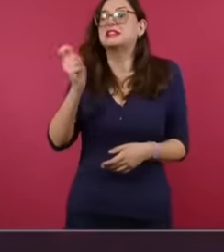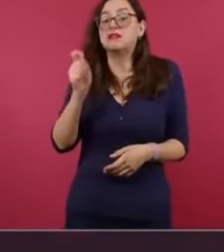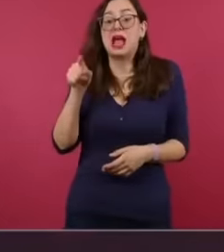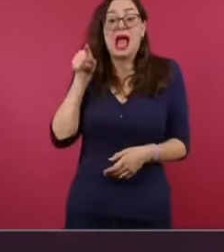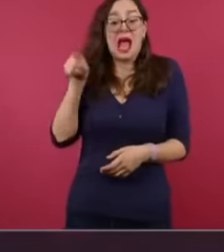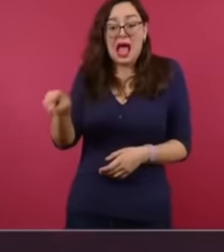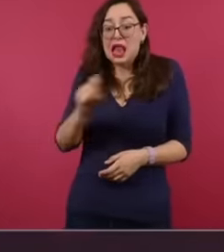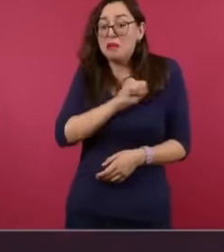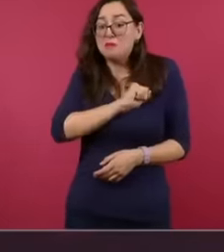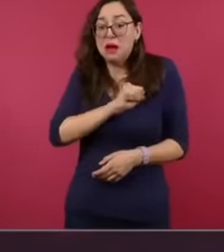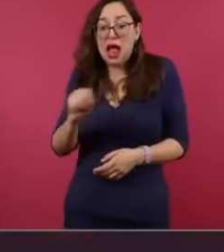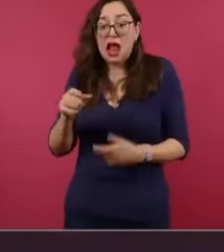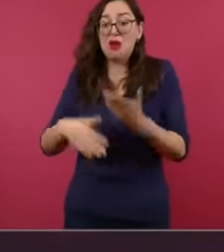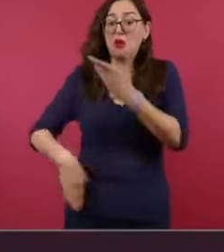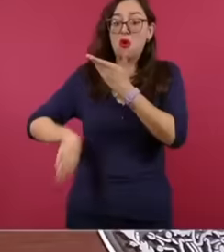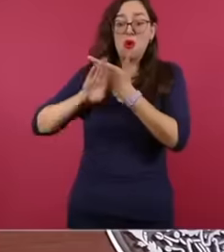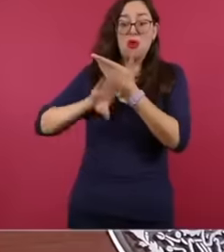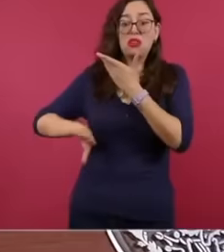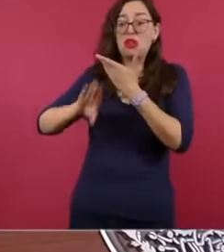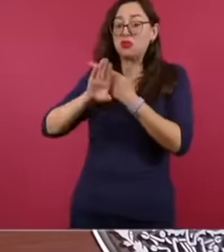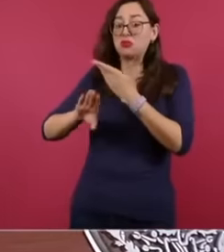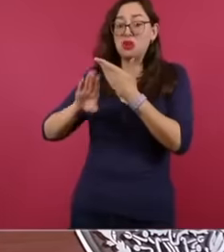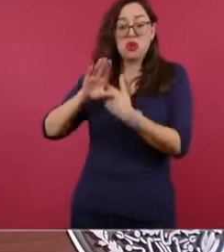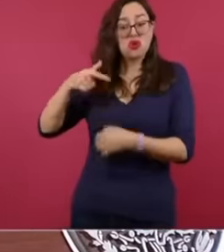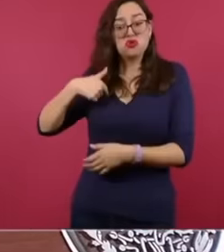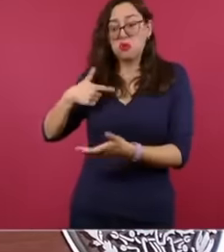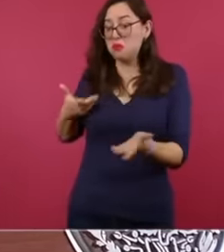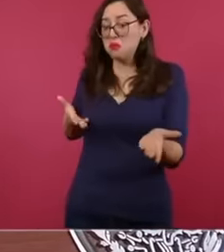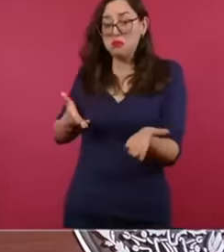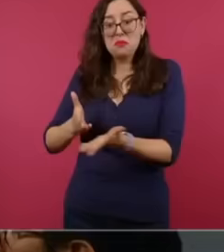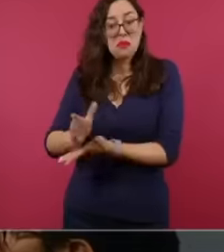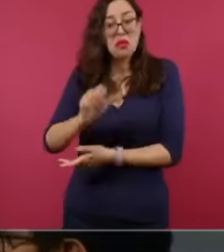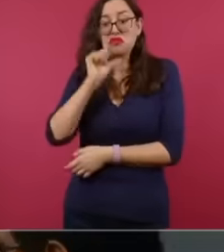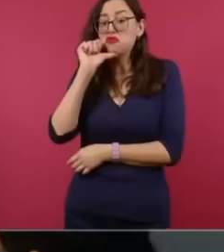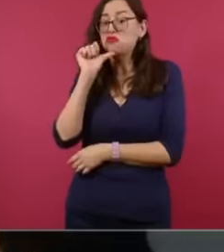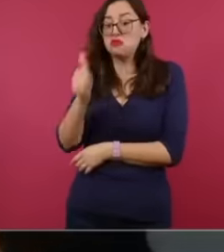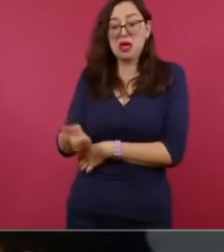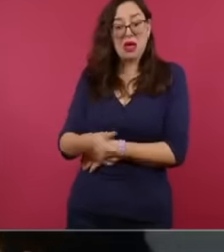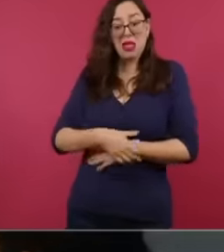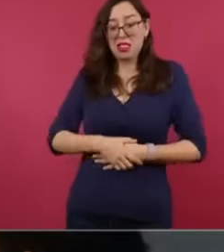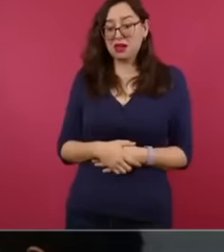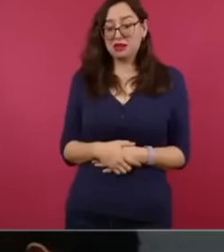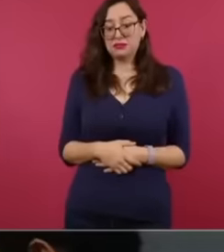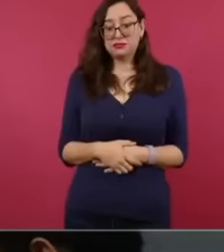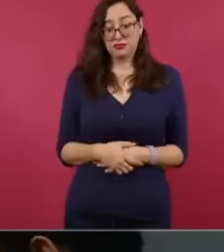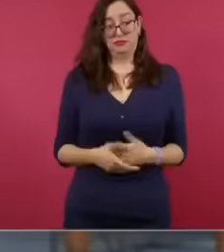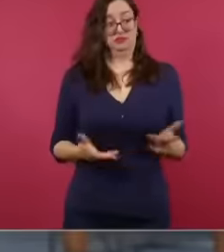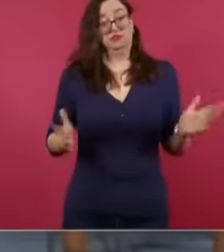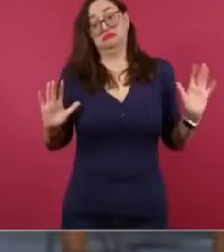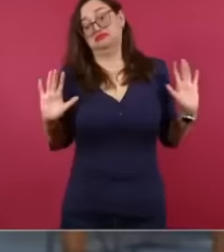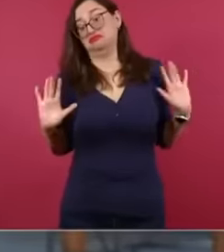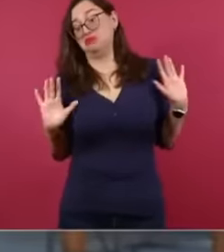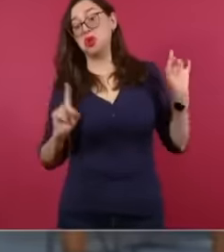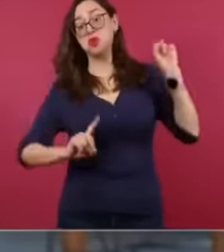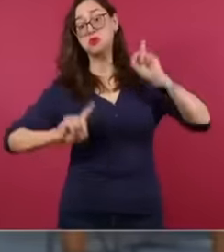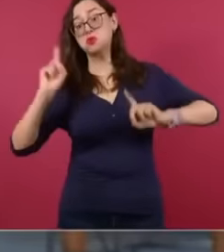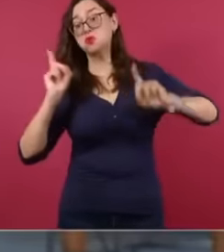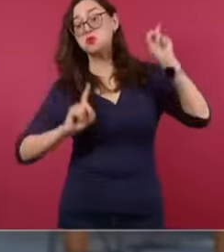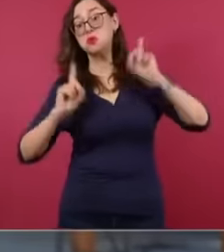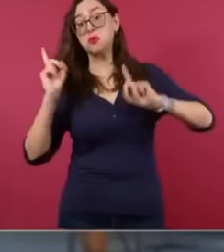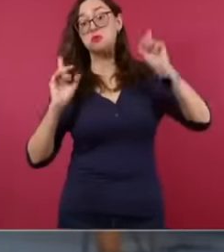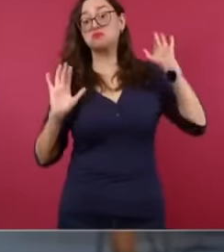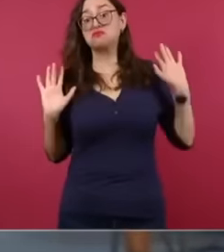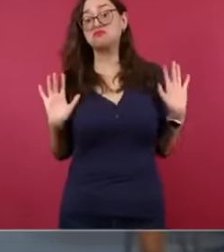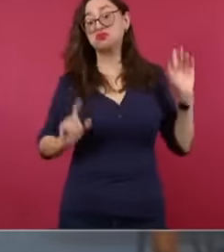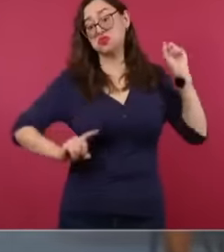¿sí? A nada, con nadie. Pues quién sabe, porque allá se acomodaron para cerrarle las puertas. Y ese, pero pues